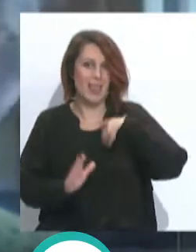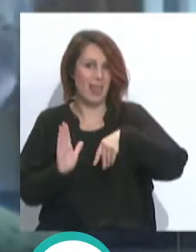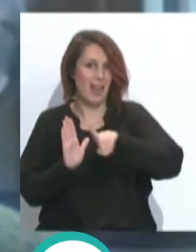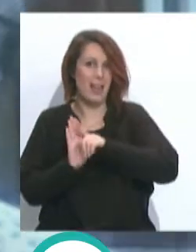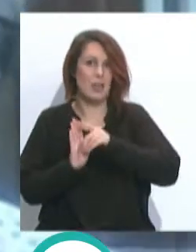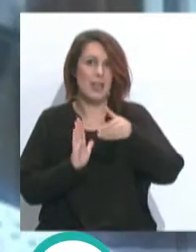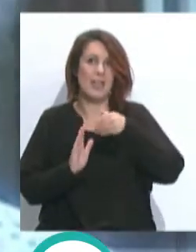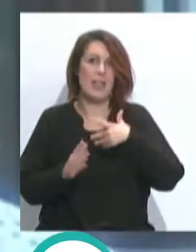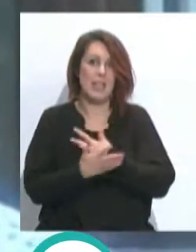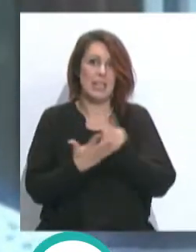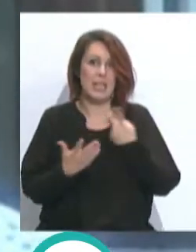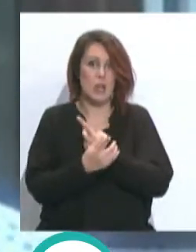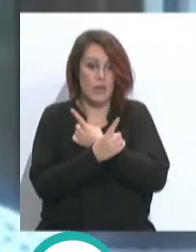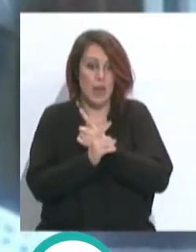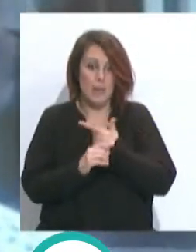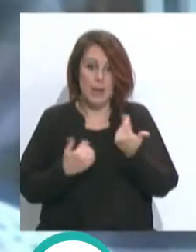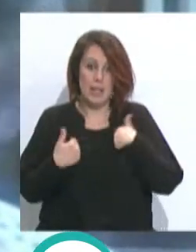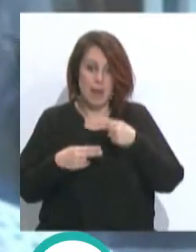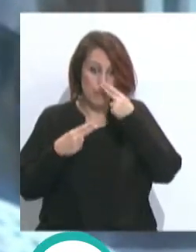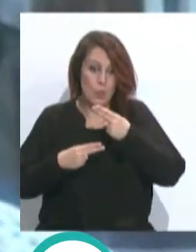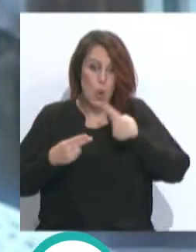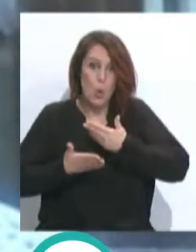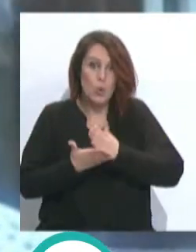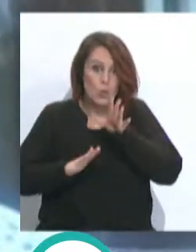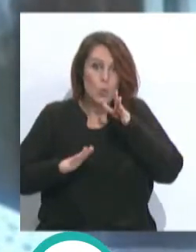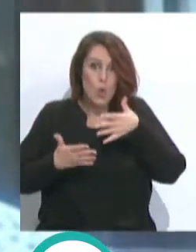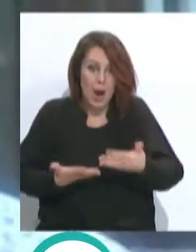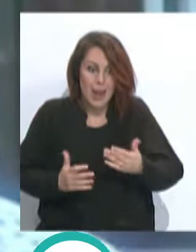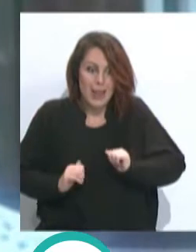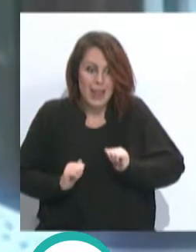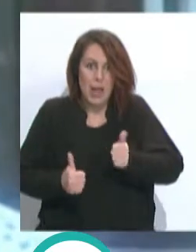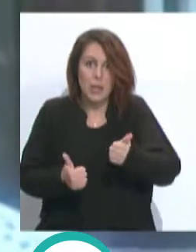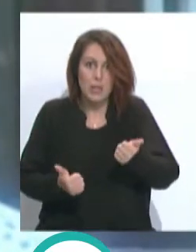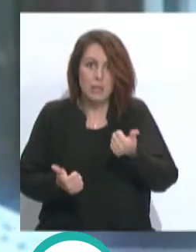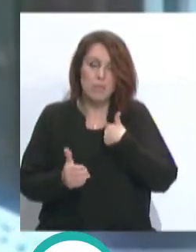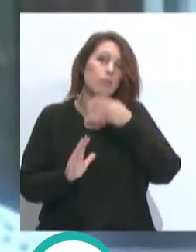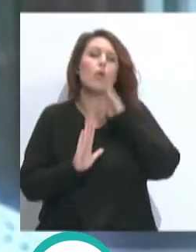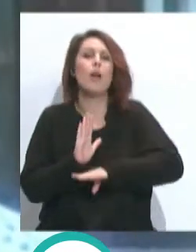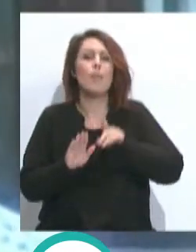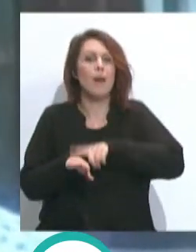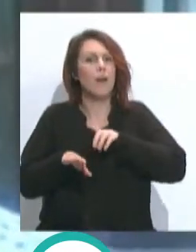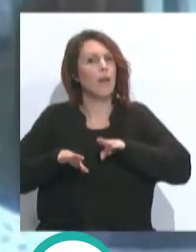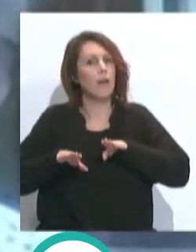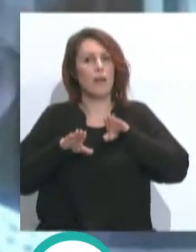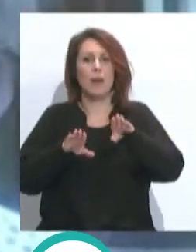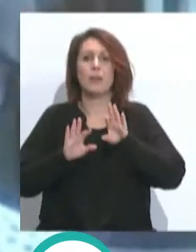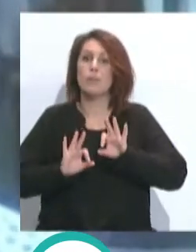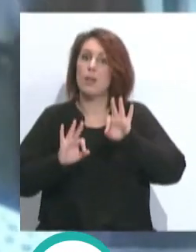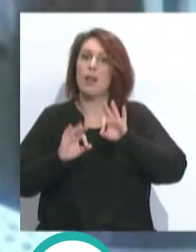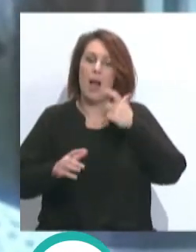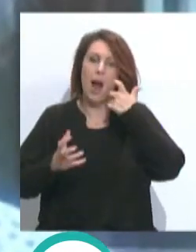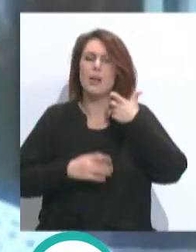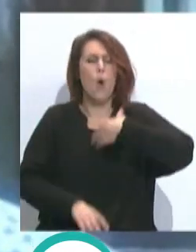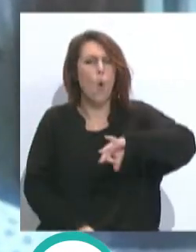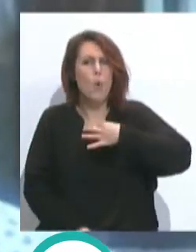de noviembre, ya iniciado el curso actual, solo se puede cursar el programa de simultaneidades de la especialidad de